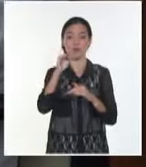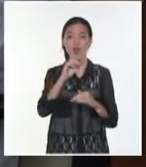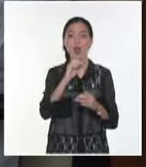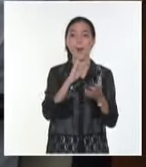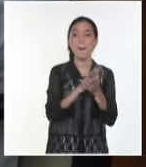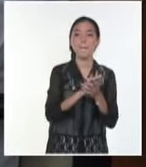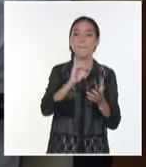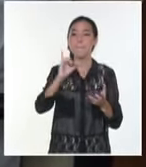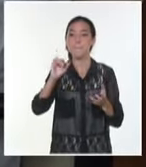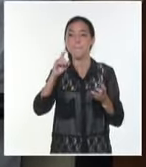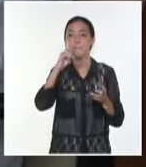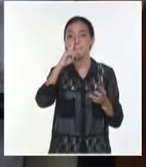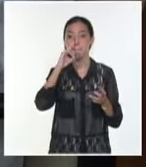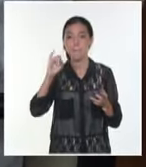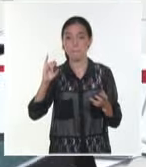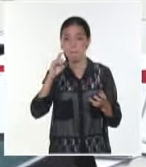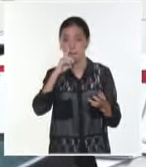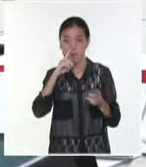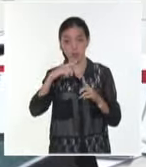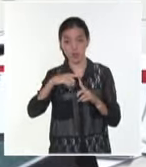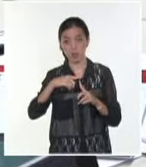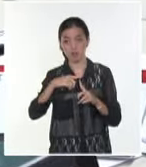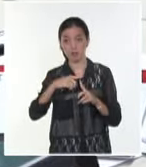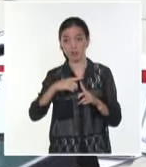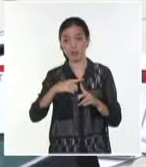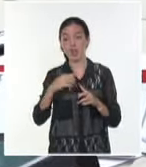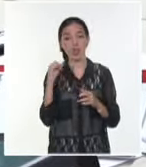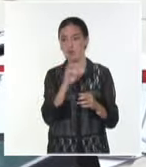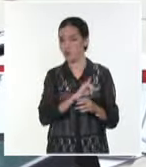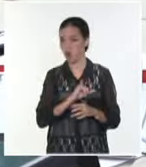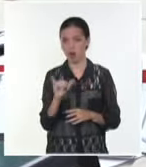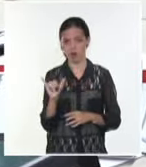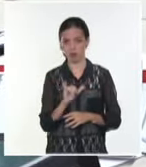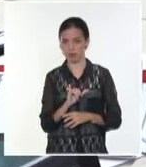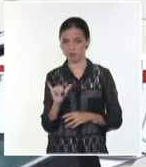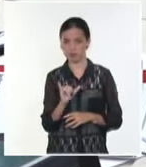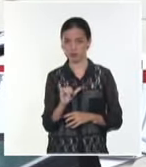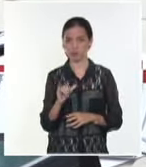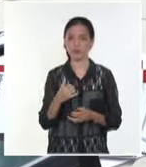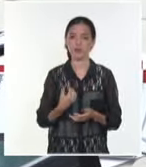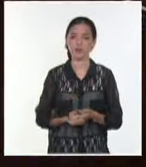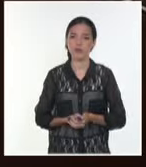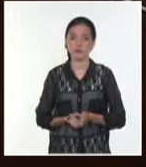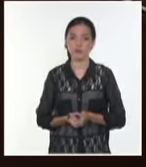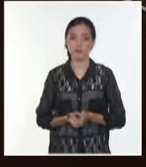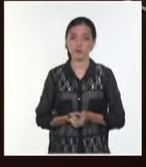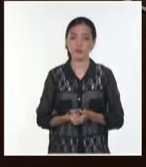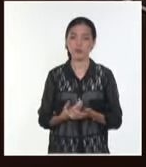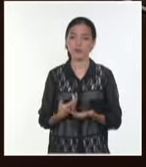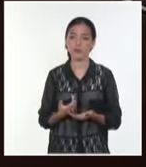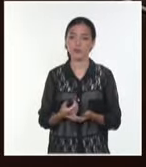el sector agropecuario cuenta con herramientas y mecanismos aprobados para potenciar resultados superiores a los que es